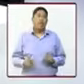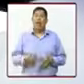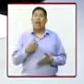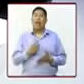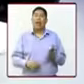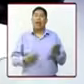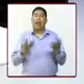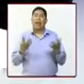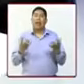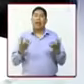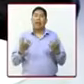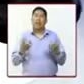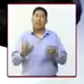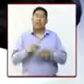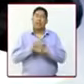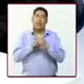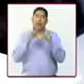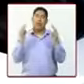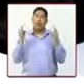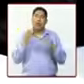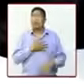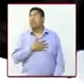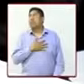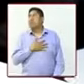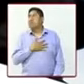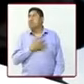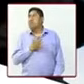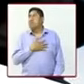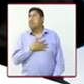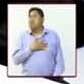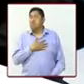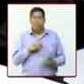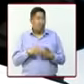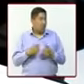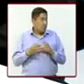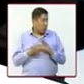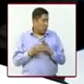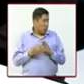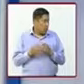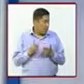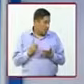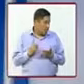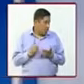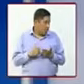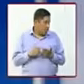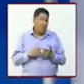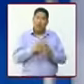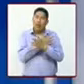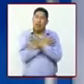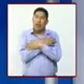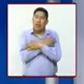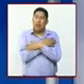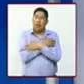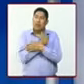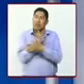Sean para esta Navidad, ¿qué dirían? Uy, unión, unos, quizás algún abrazo